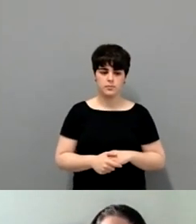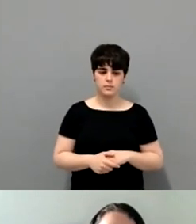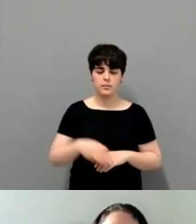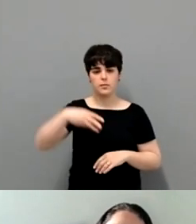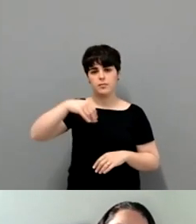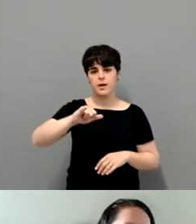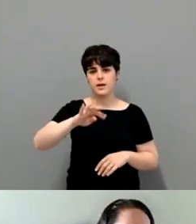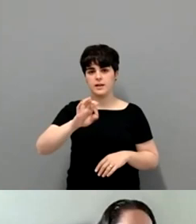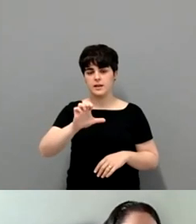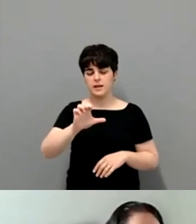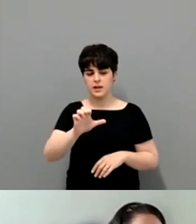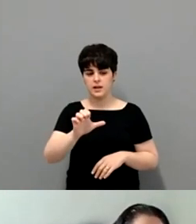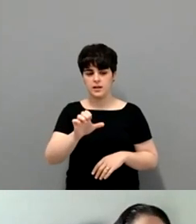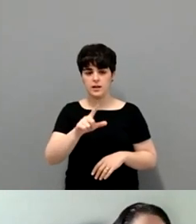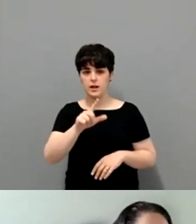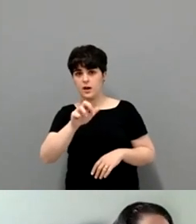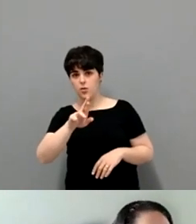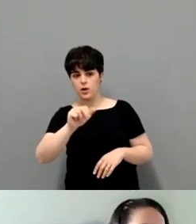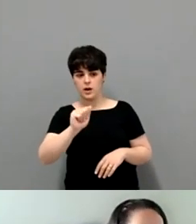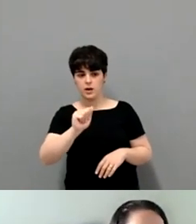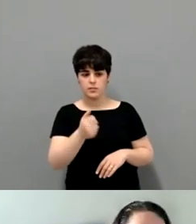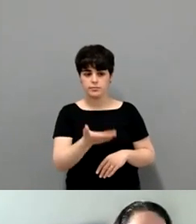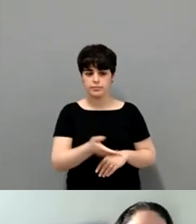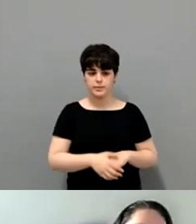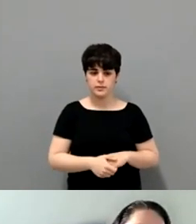Maite, Laura.